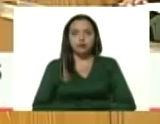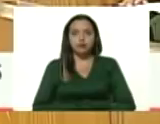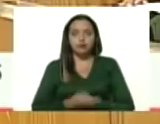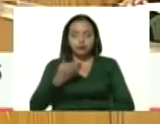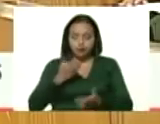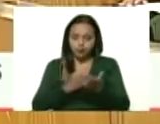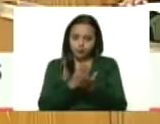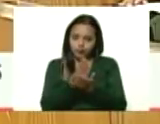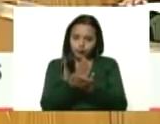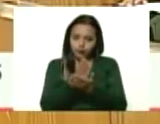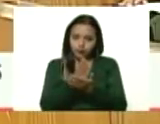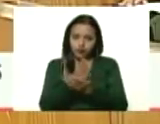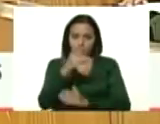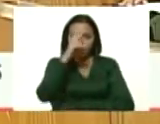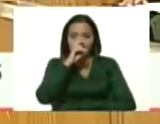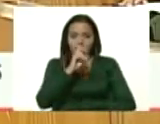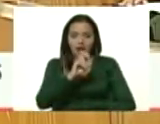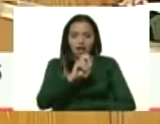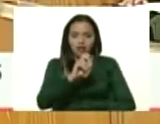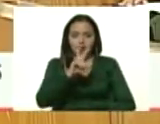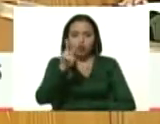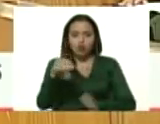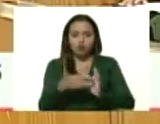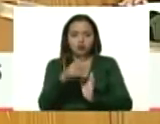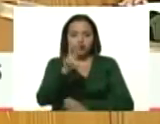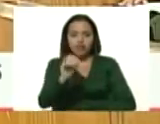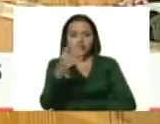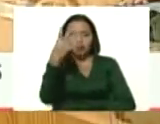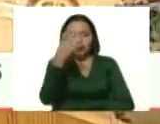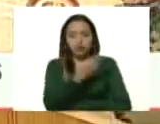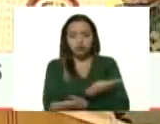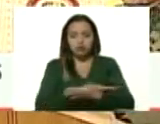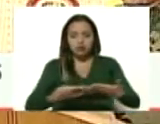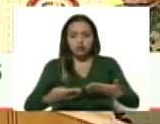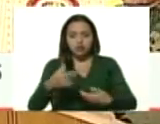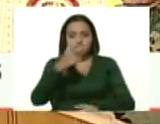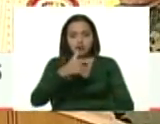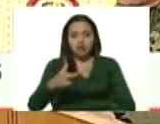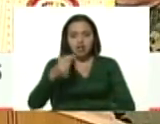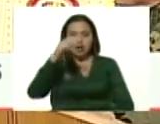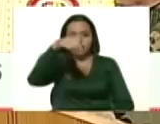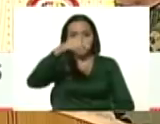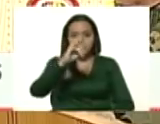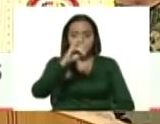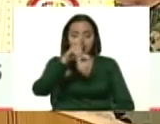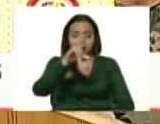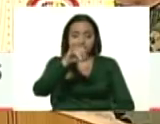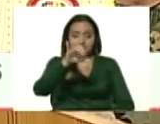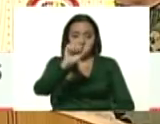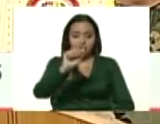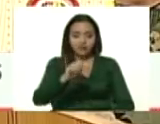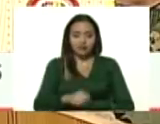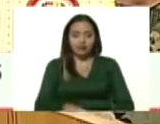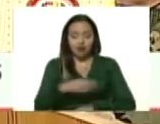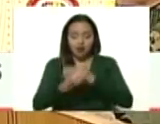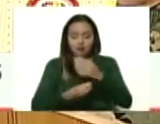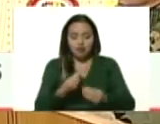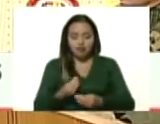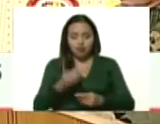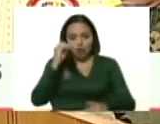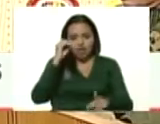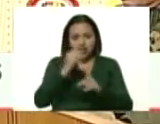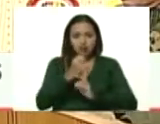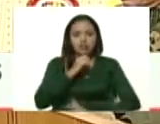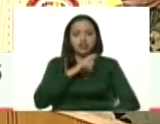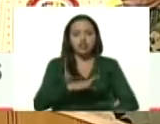rumbo el año 2020 a los 4 millones de milicianos y milicianas. Vamos a llegar a un récord histórico,